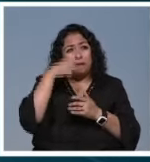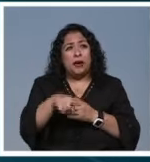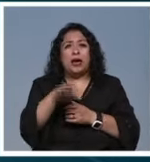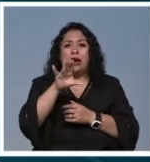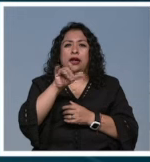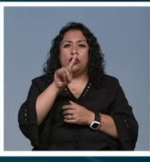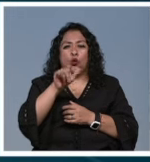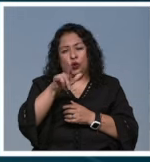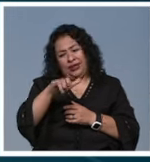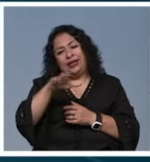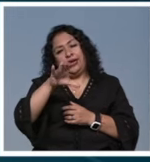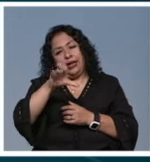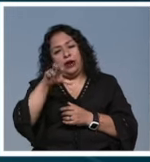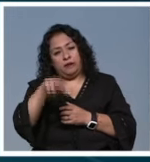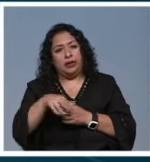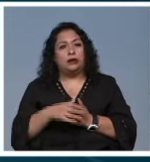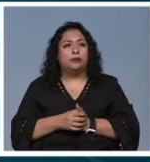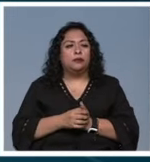Carmen.